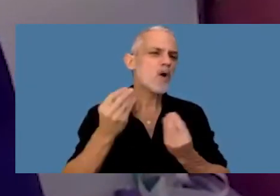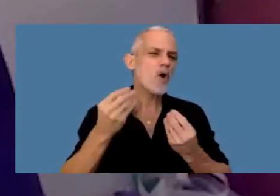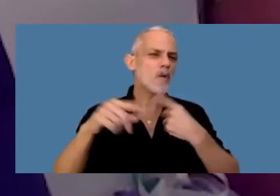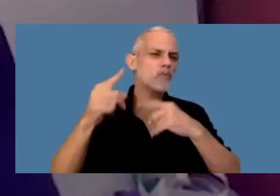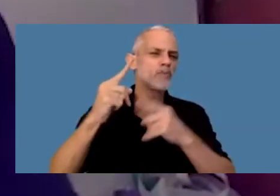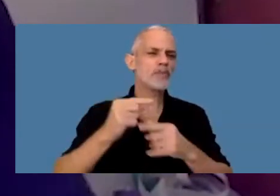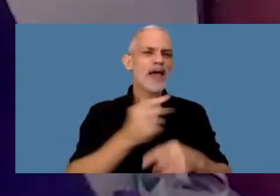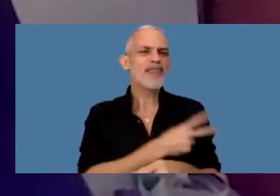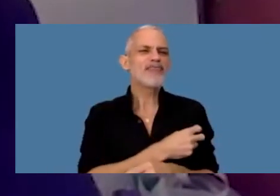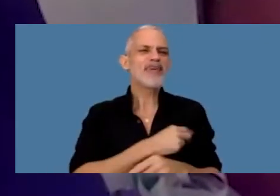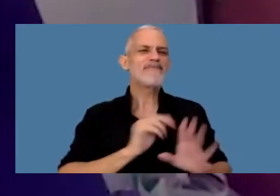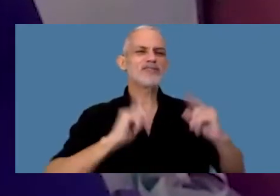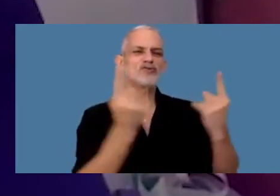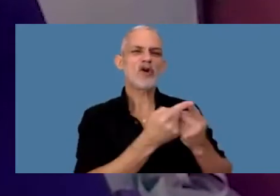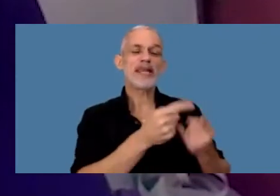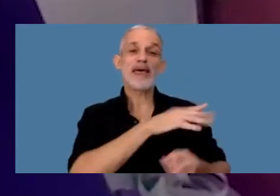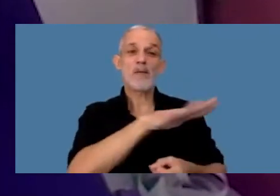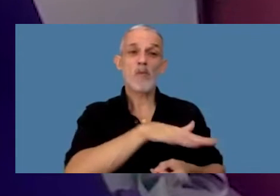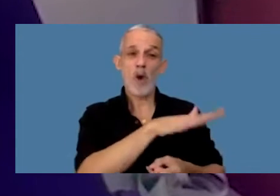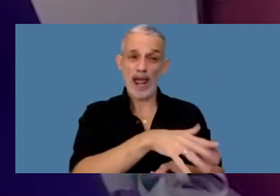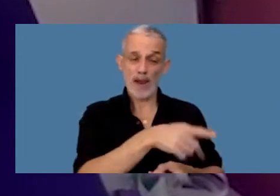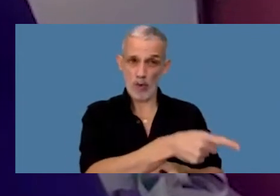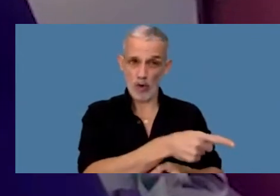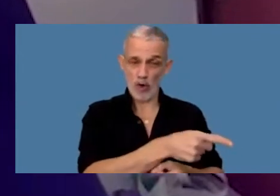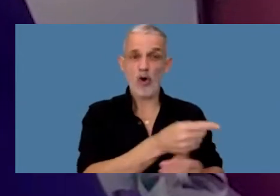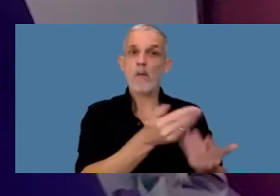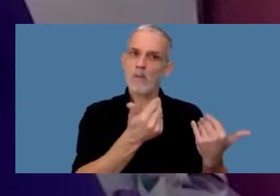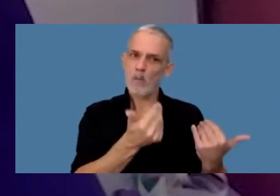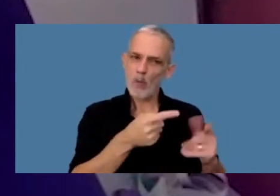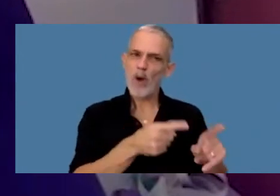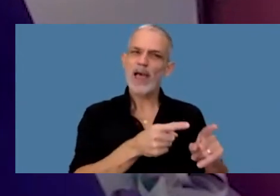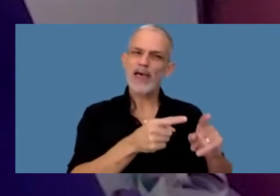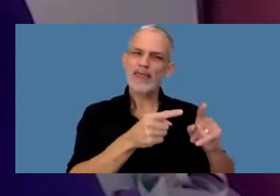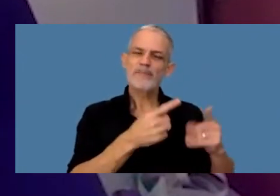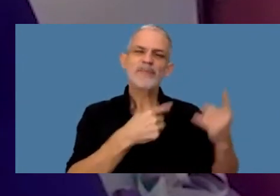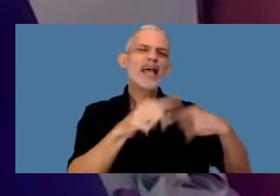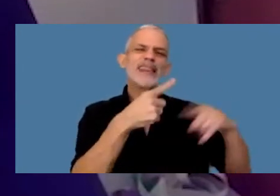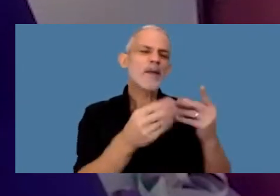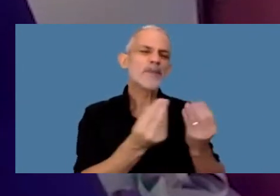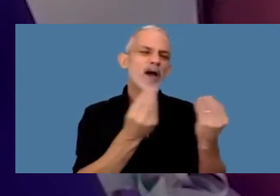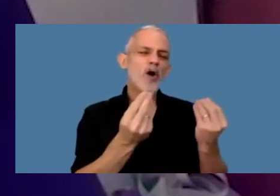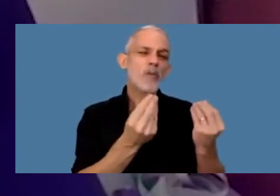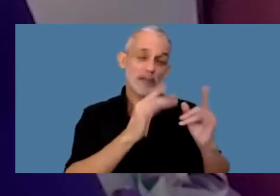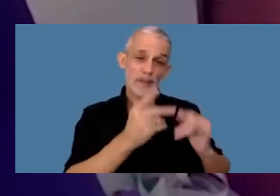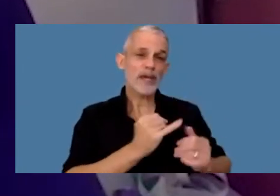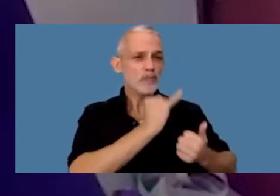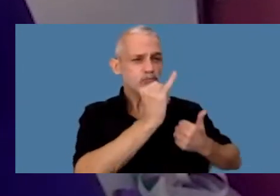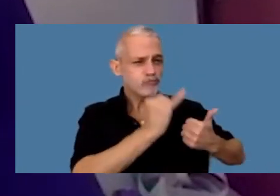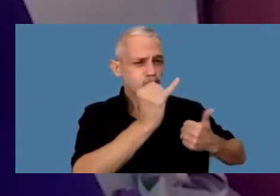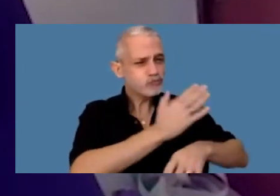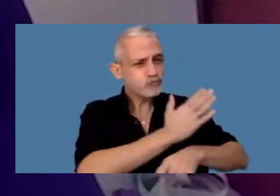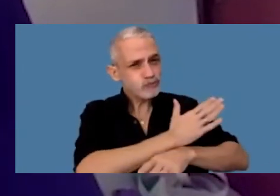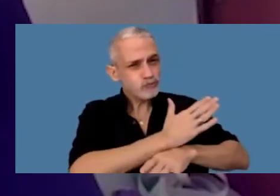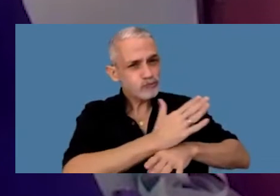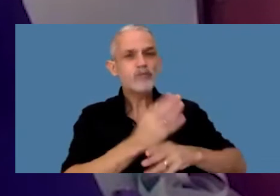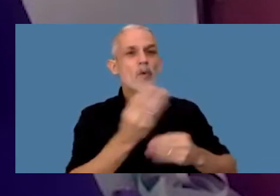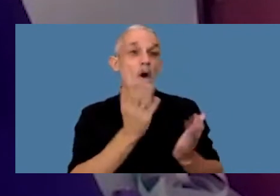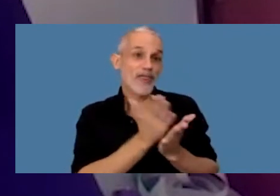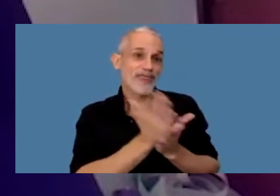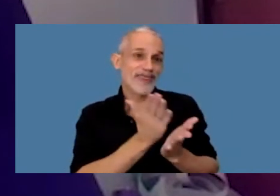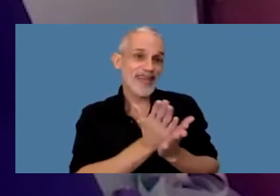COSAVIC. Ahí, bueno, se hace la denuncia a través de un formulario, donde se va describiendo todo